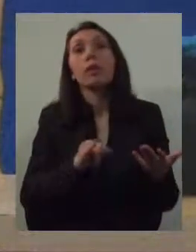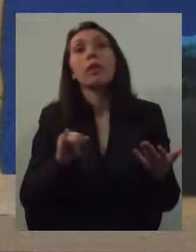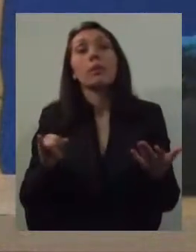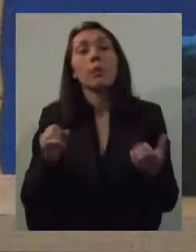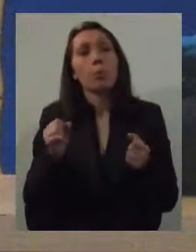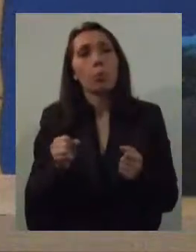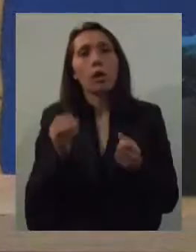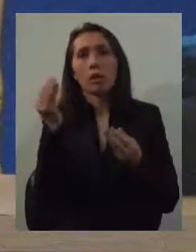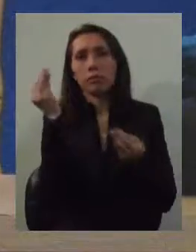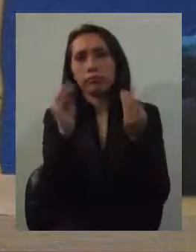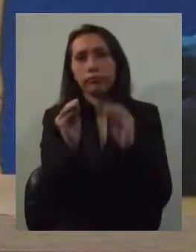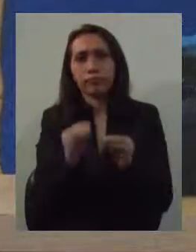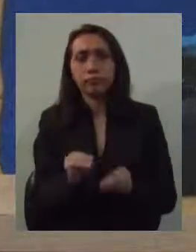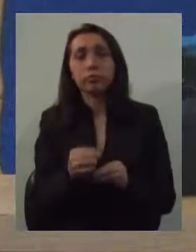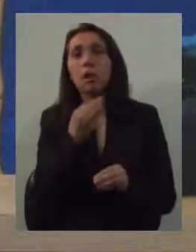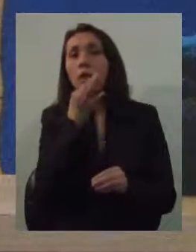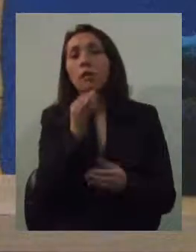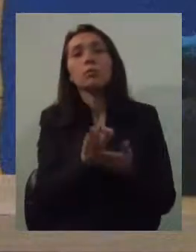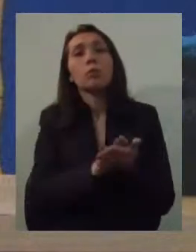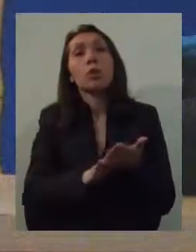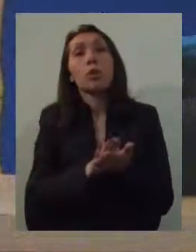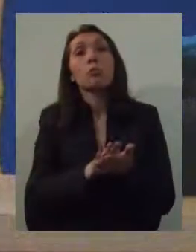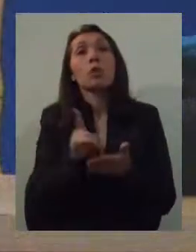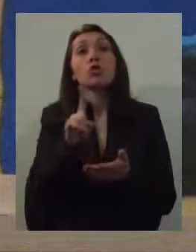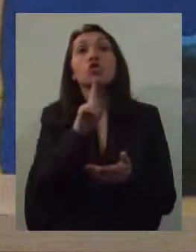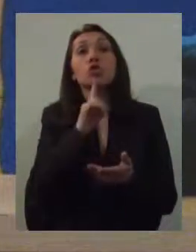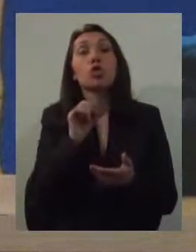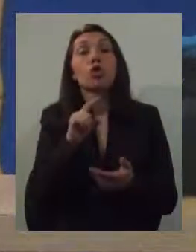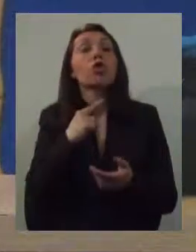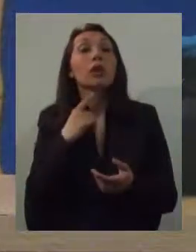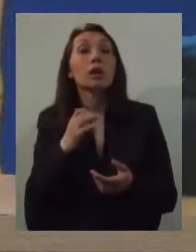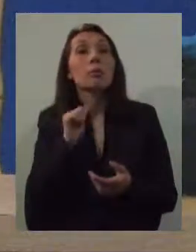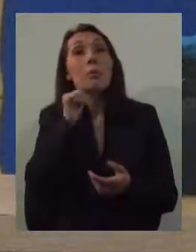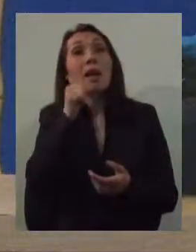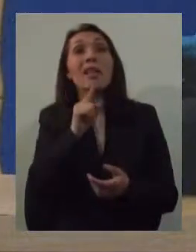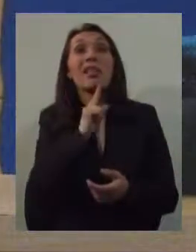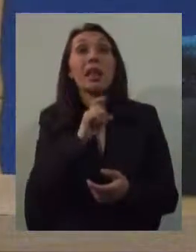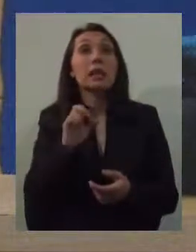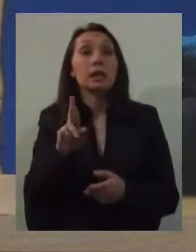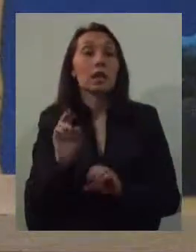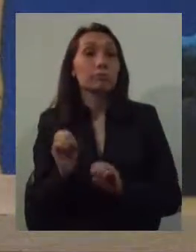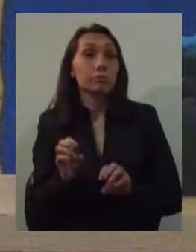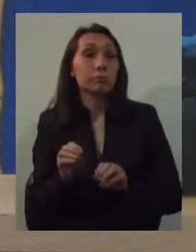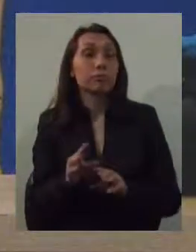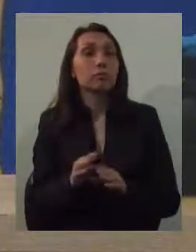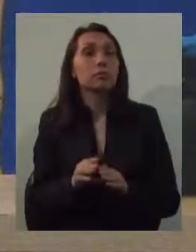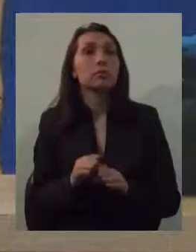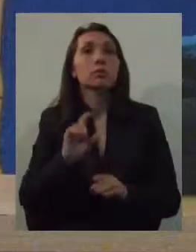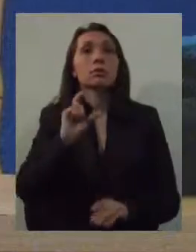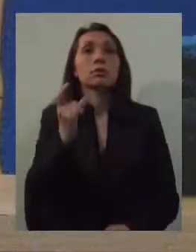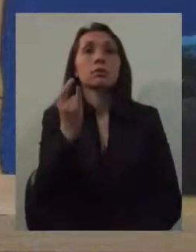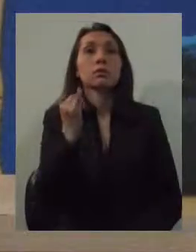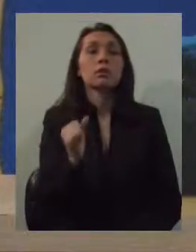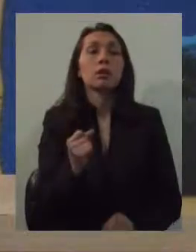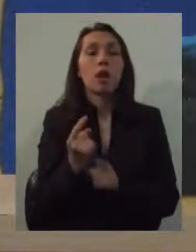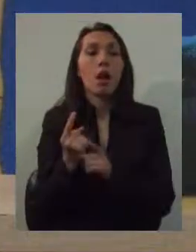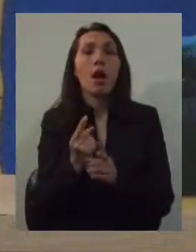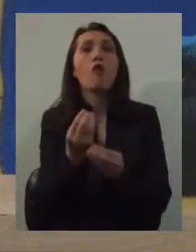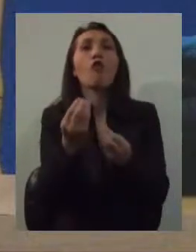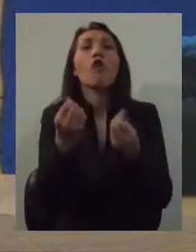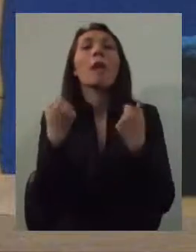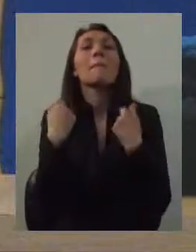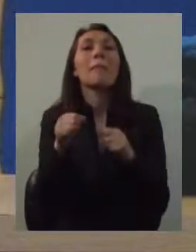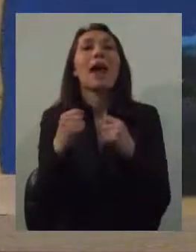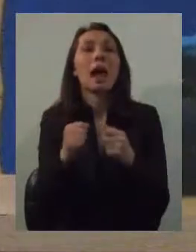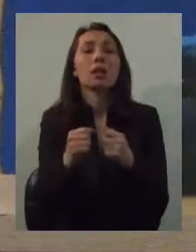puedan elaborar, como sugiere, por ejemplo, el doctor Stock, y seguramente mañana en los talleres se va a desarrollar, guías de buenas